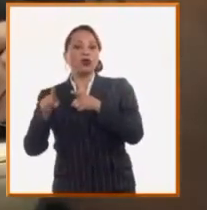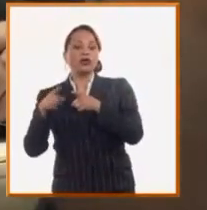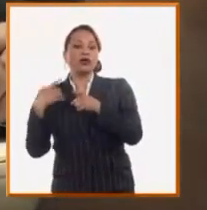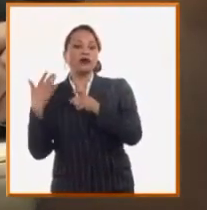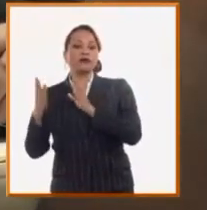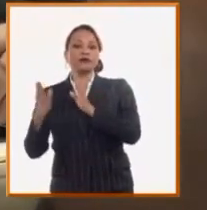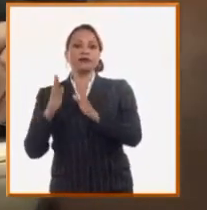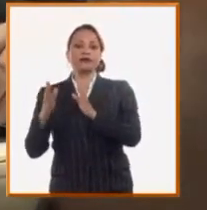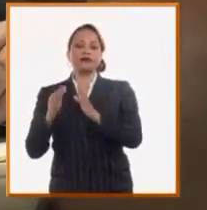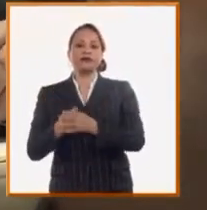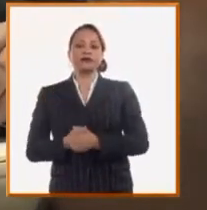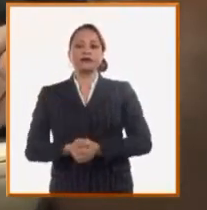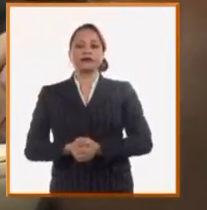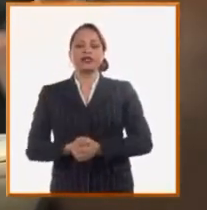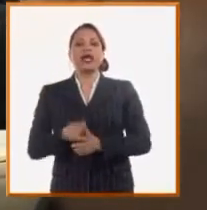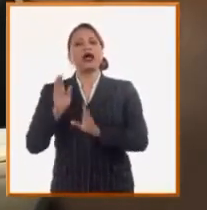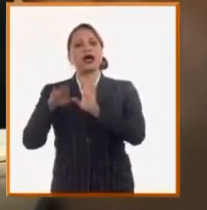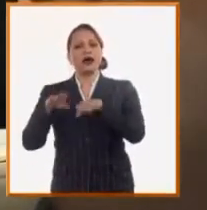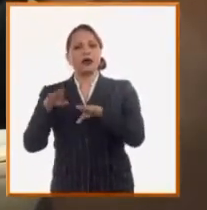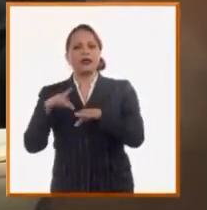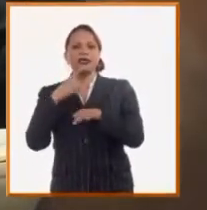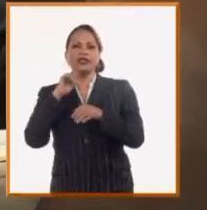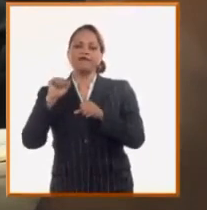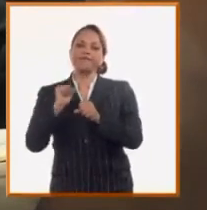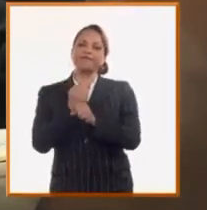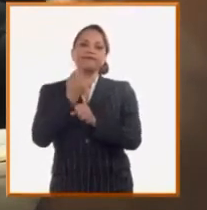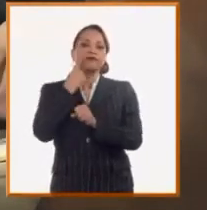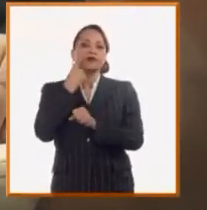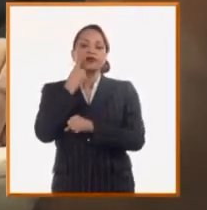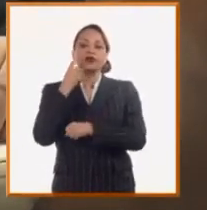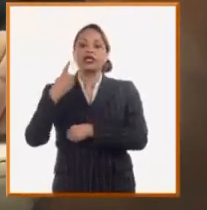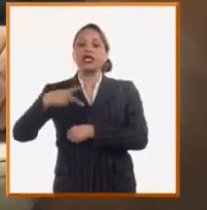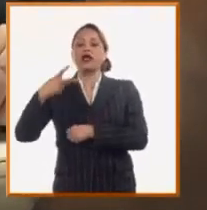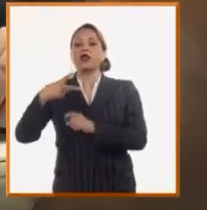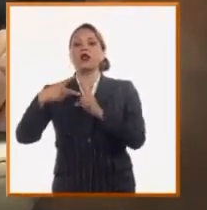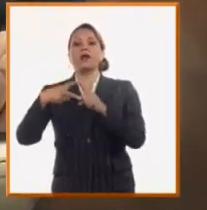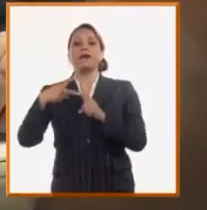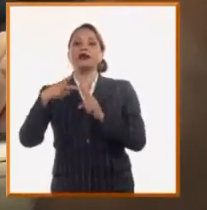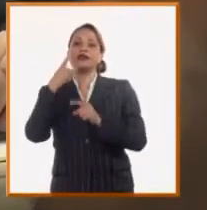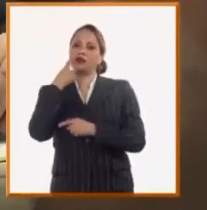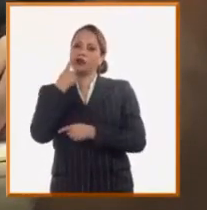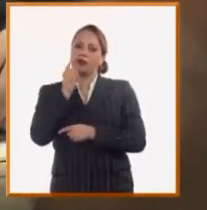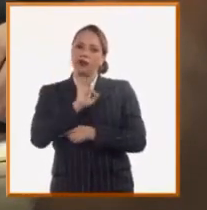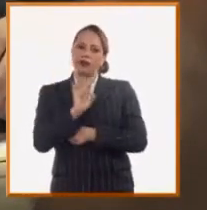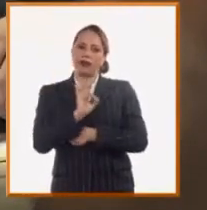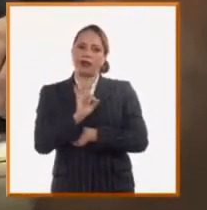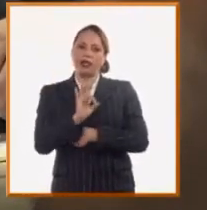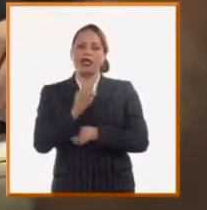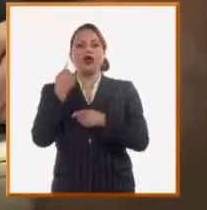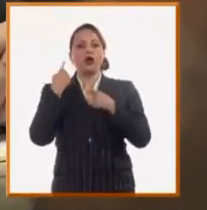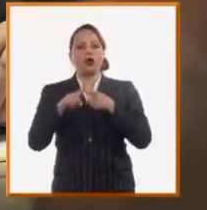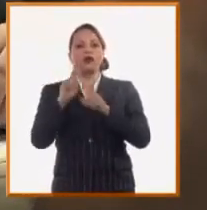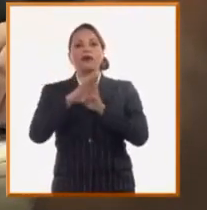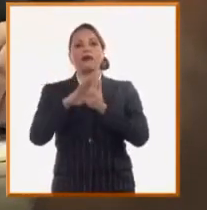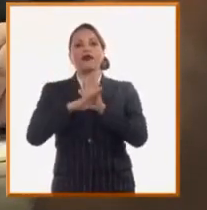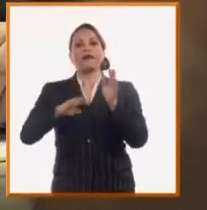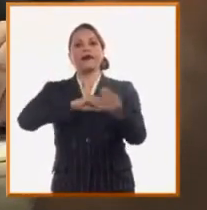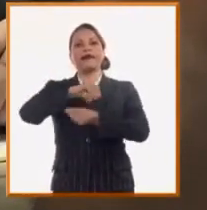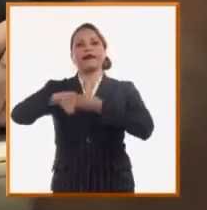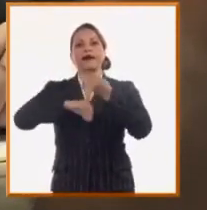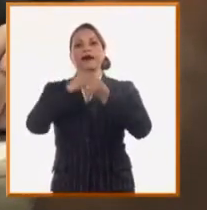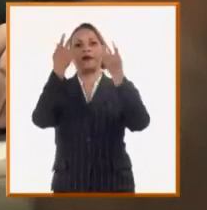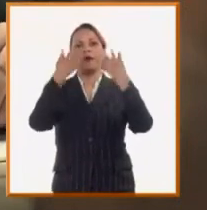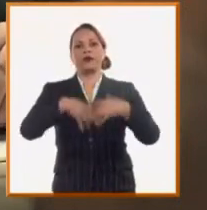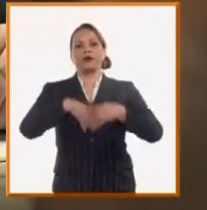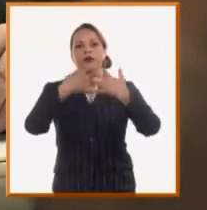la otra parte, muchas veces lamentablemente no se ven las dos dimensiones, y por la otra parte en el programa de transformación